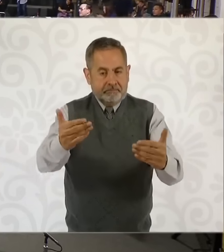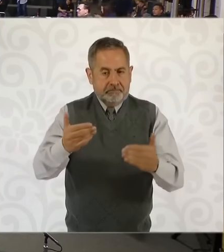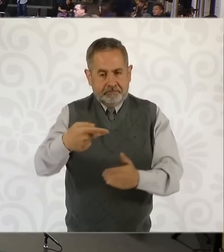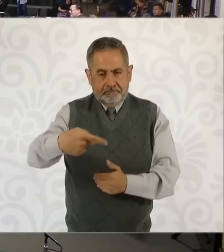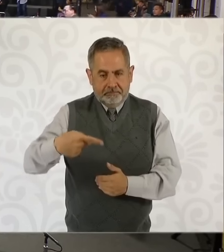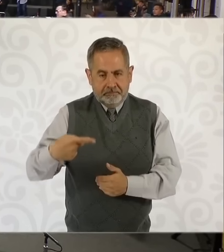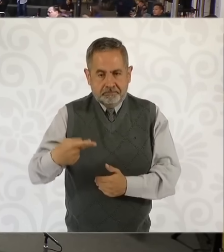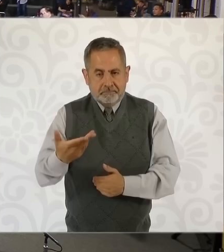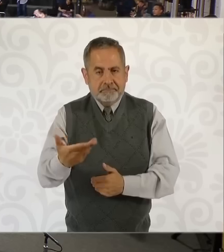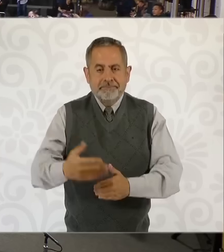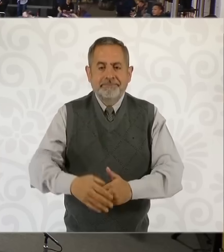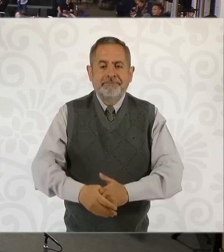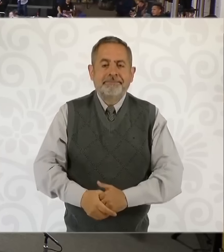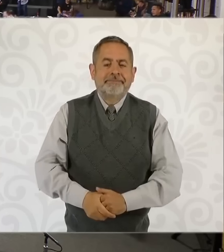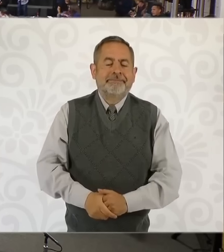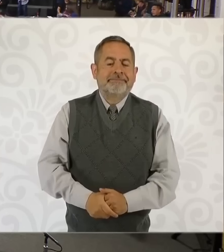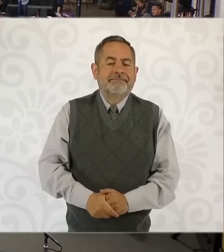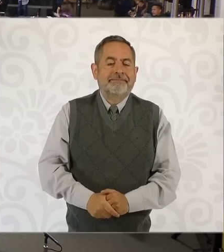ver, acá.